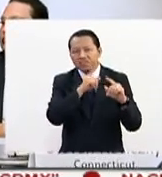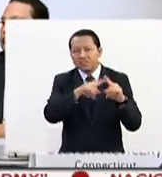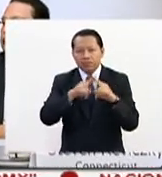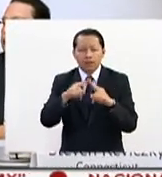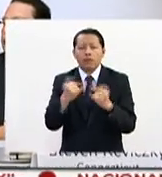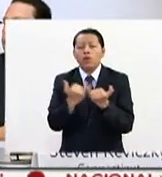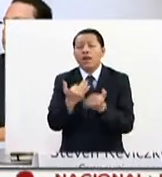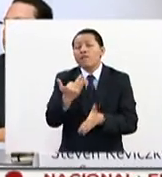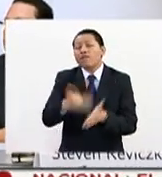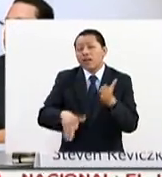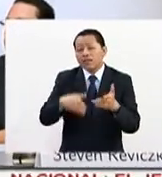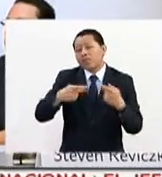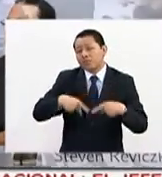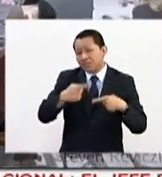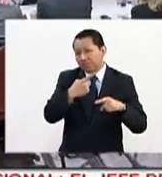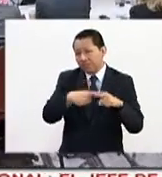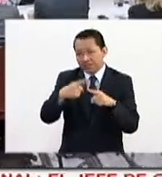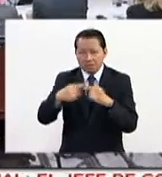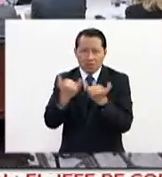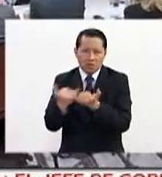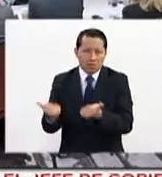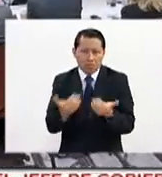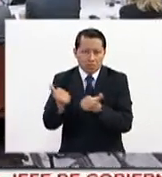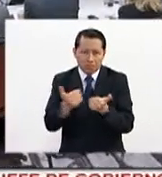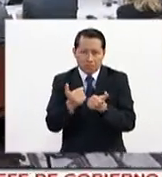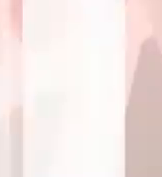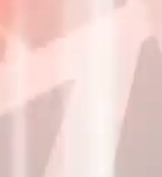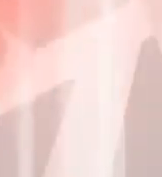poca agilidad en los cruces transfronterizos.